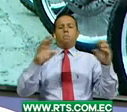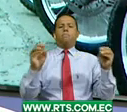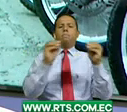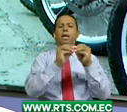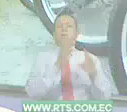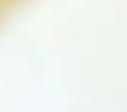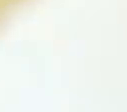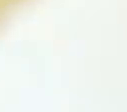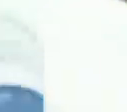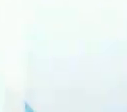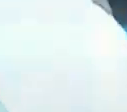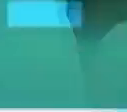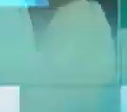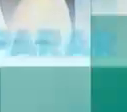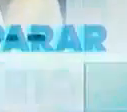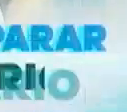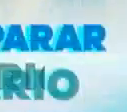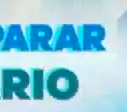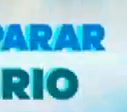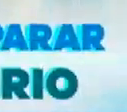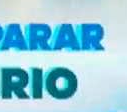principal.